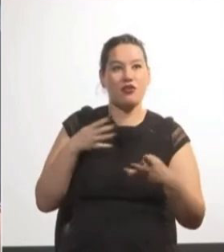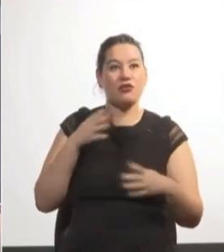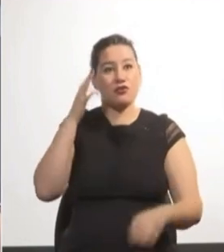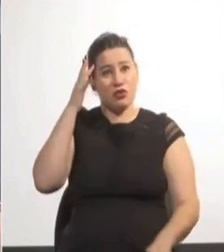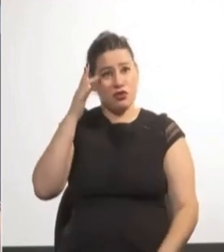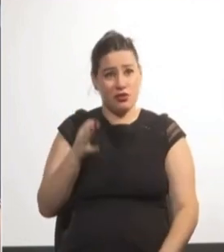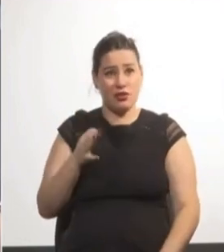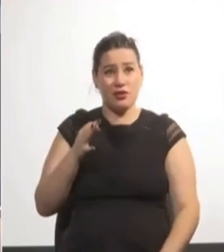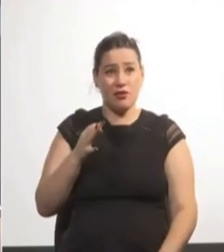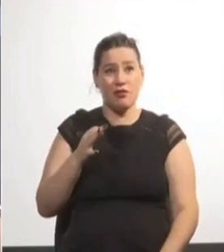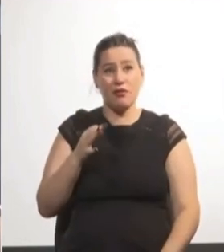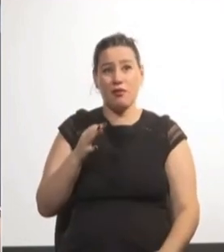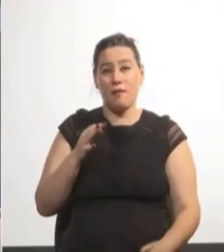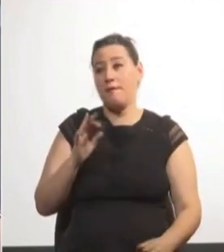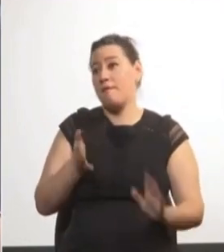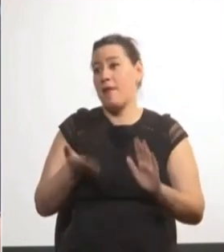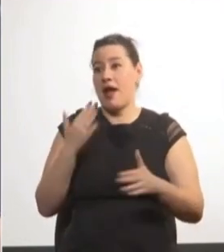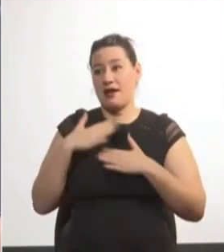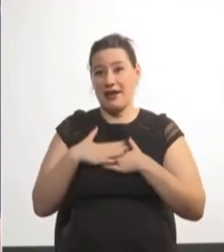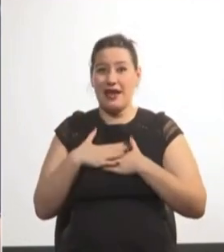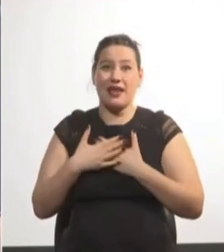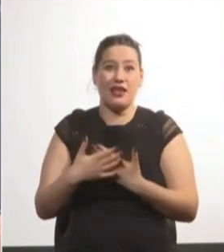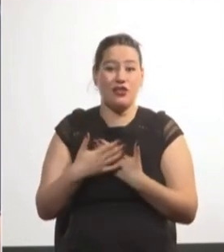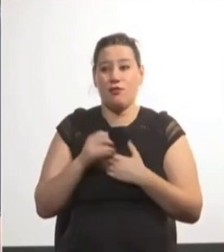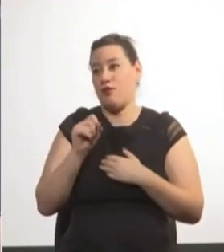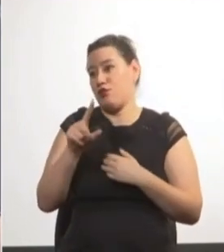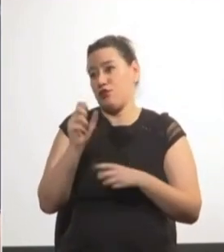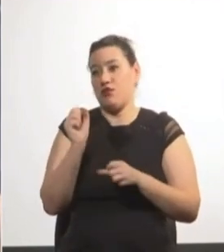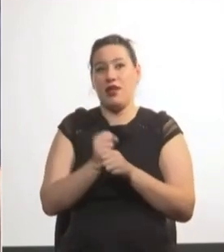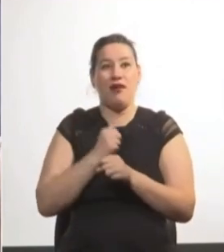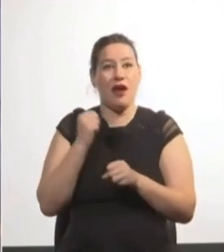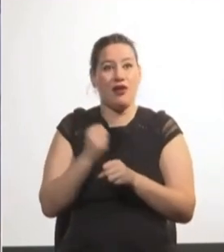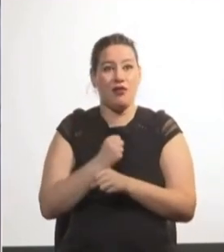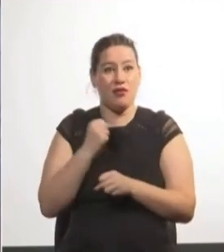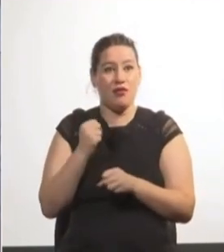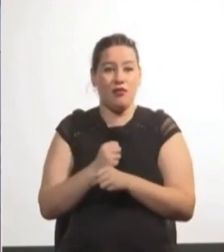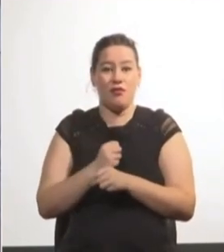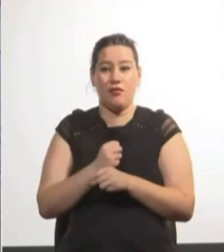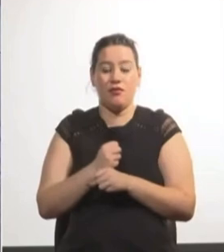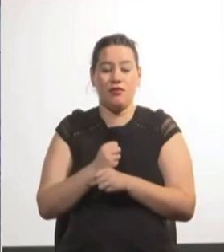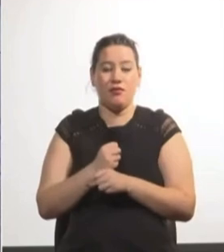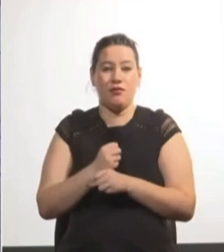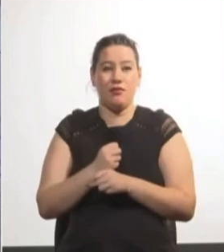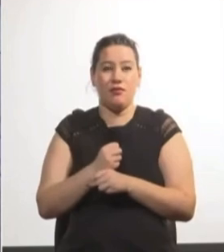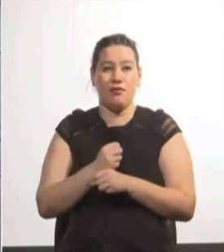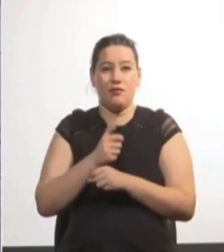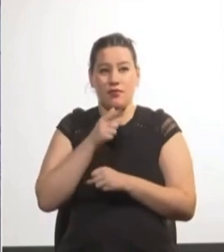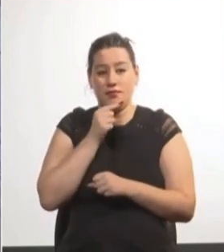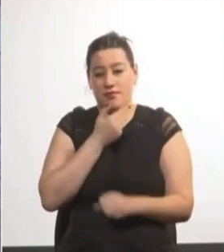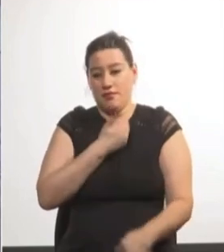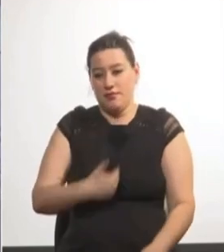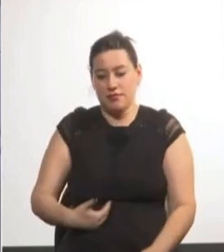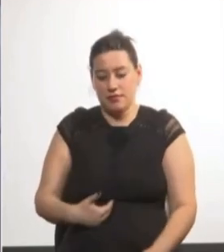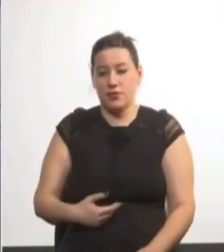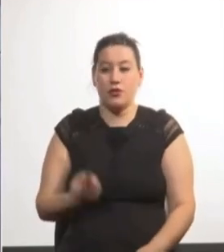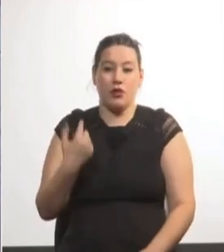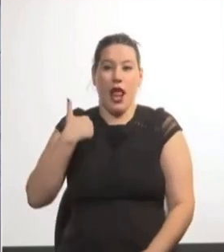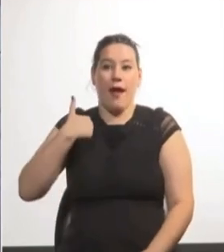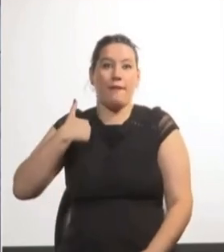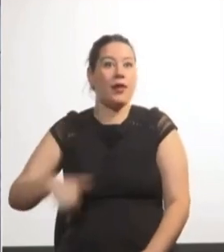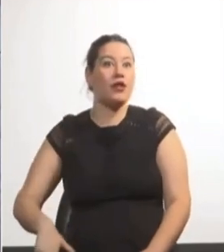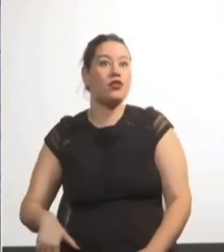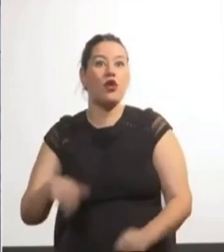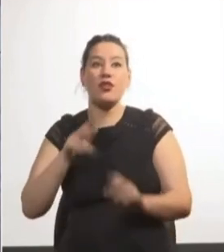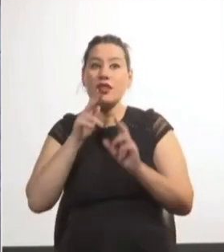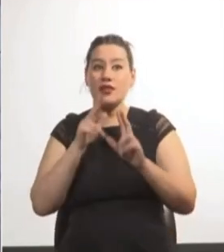más queridos por todos los uruguayos, por la labor que realizan. Yo lamento decirles que